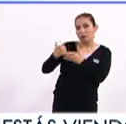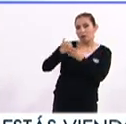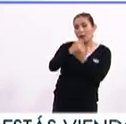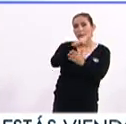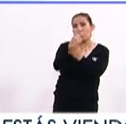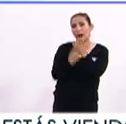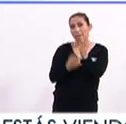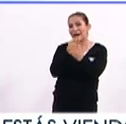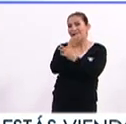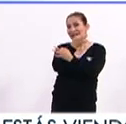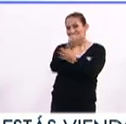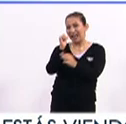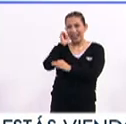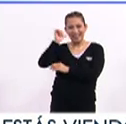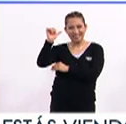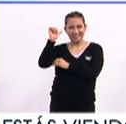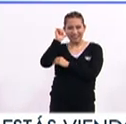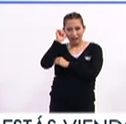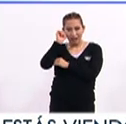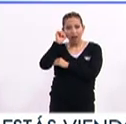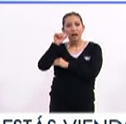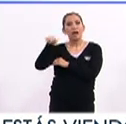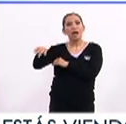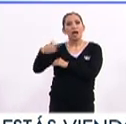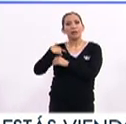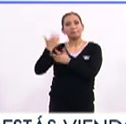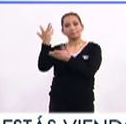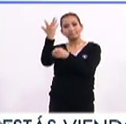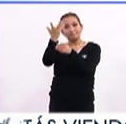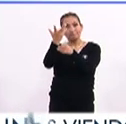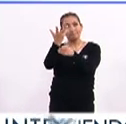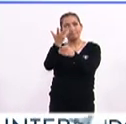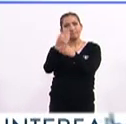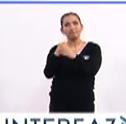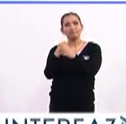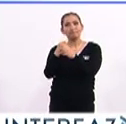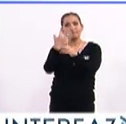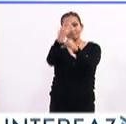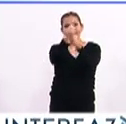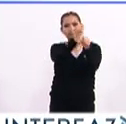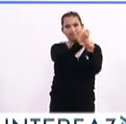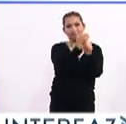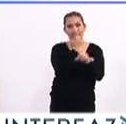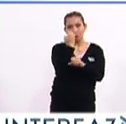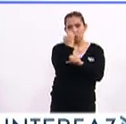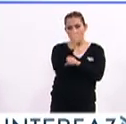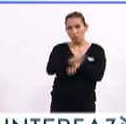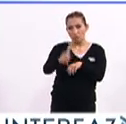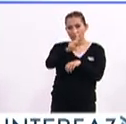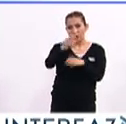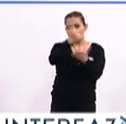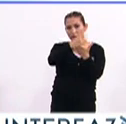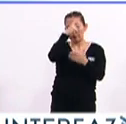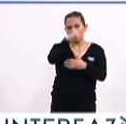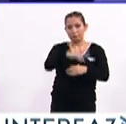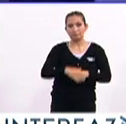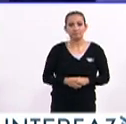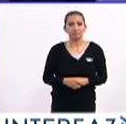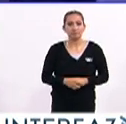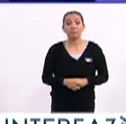del programa que anunciamos ayer, de mantenimiento a todas las escuelas públicas de la Ciudad de